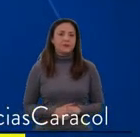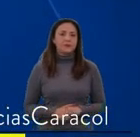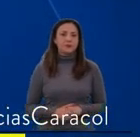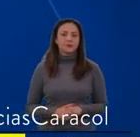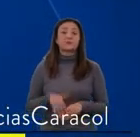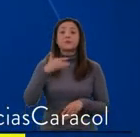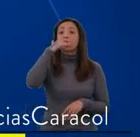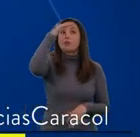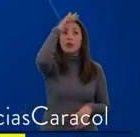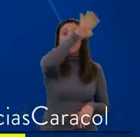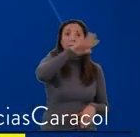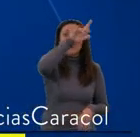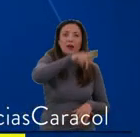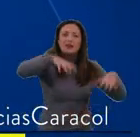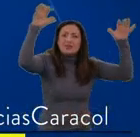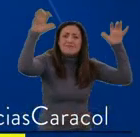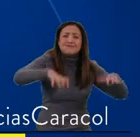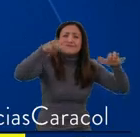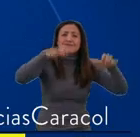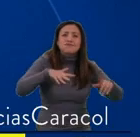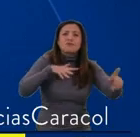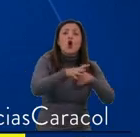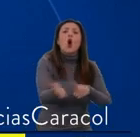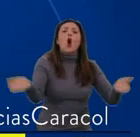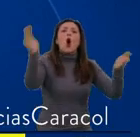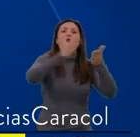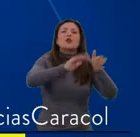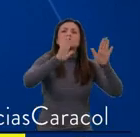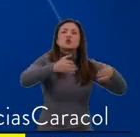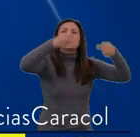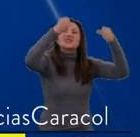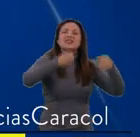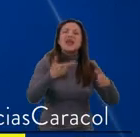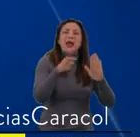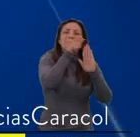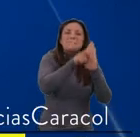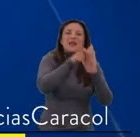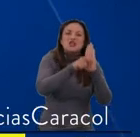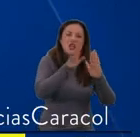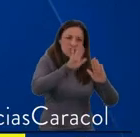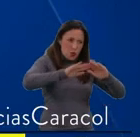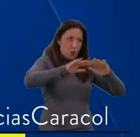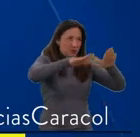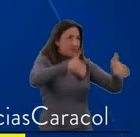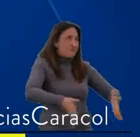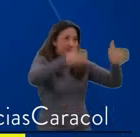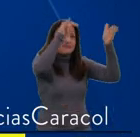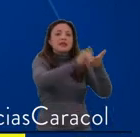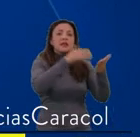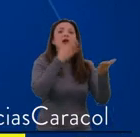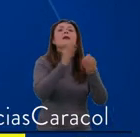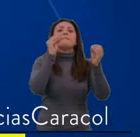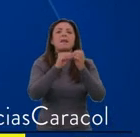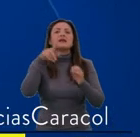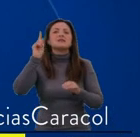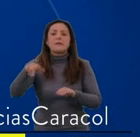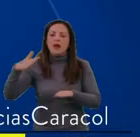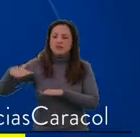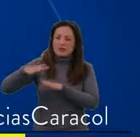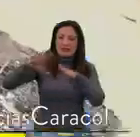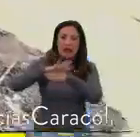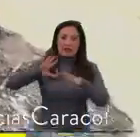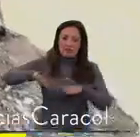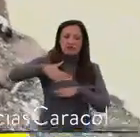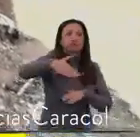En Medellín, las fuertes lluvias inundaron nuevamente la sede de la personería y un poste cayó sobre un taxi, dejando 2 personas con lesiones